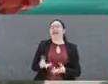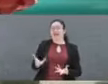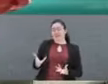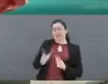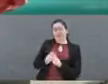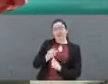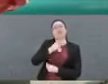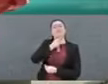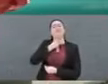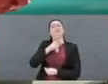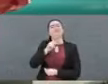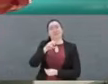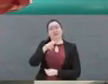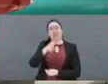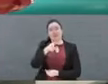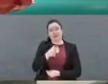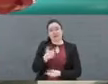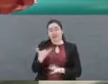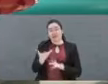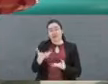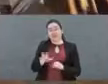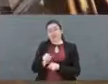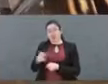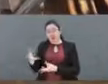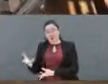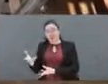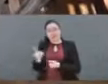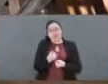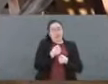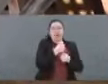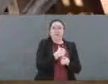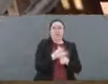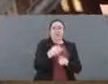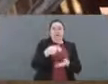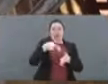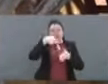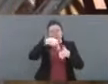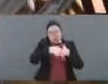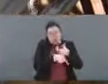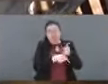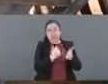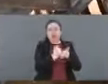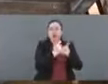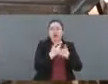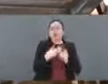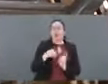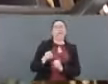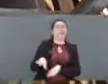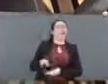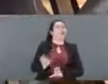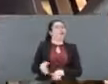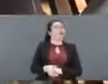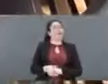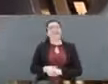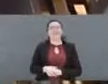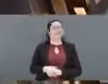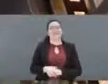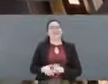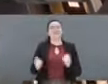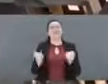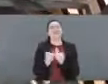ahí abandonado, sino que realmente puedan utilizarse esos pozos que están aquí también en la Magdalena Mixhuca y